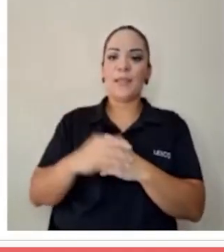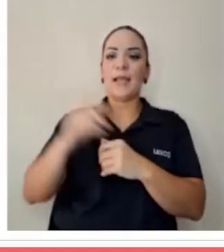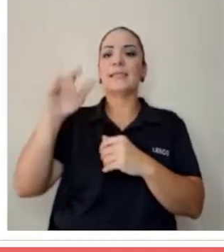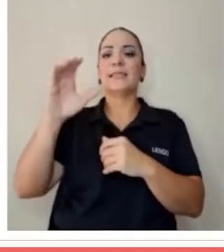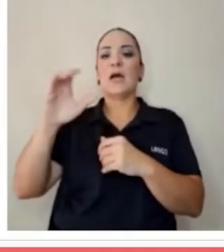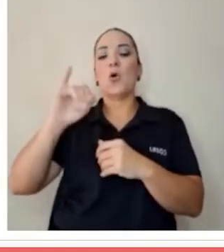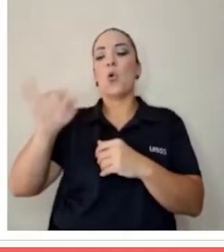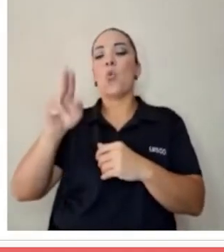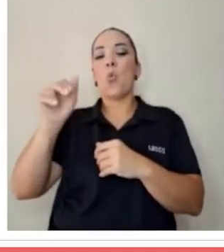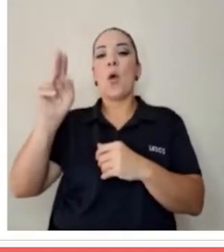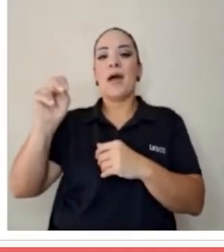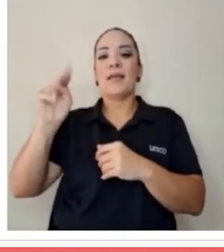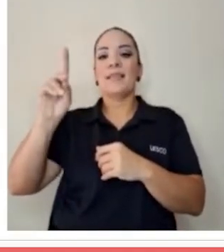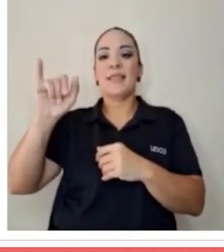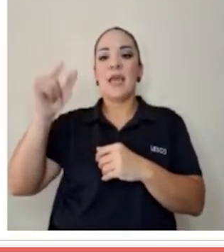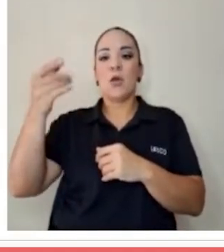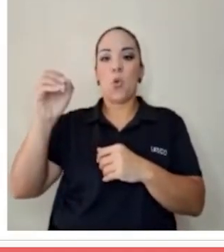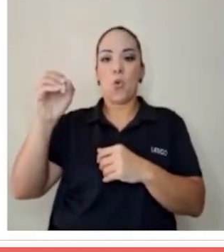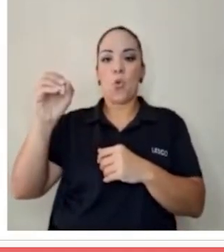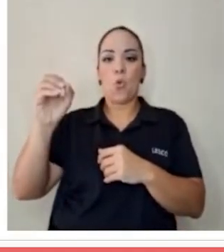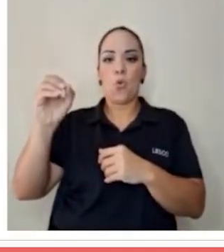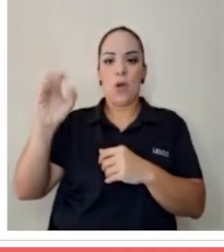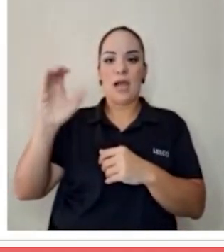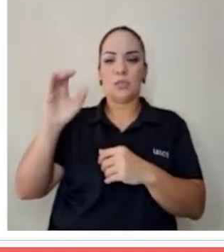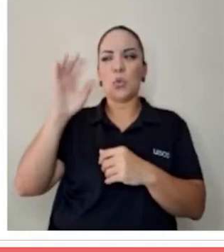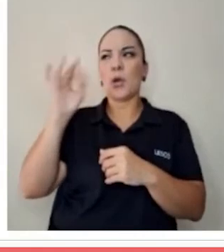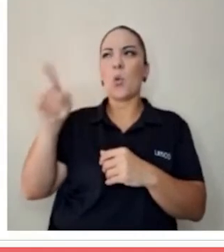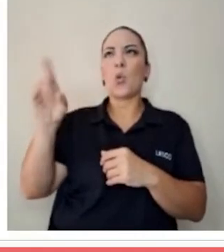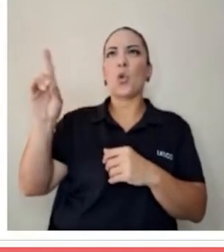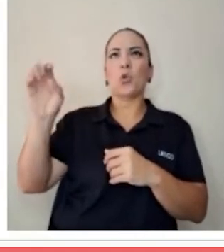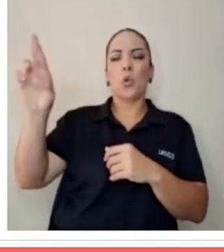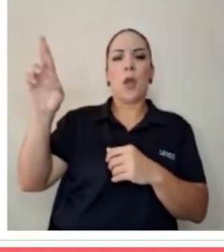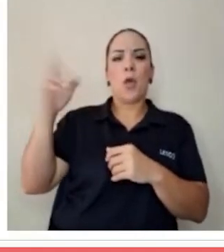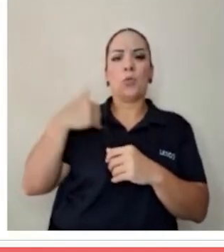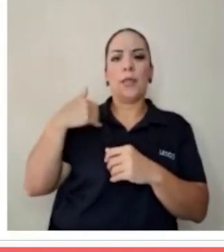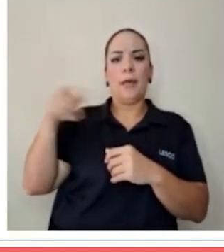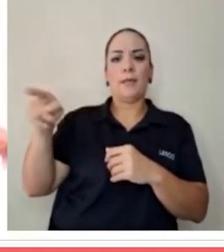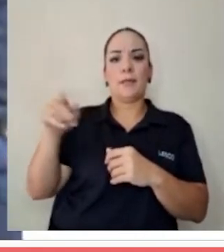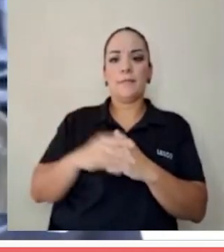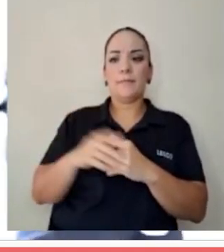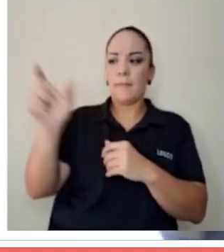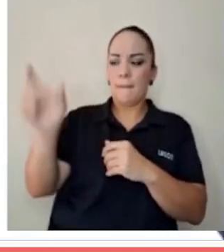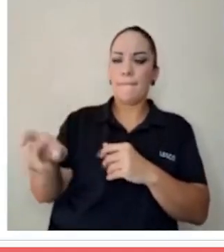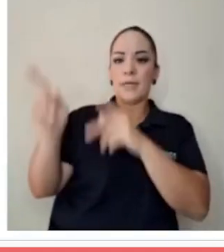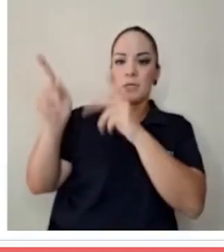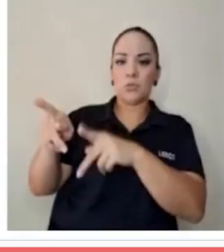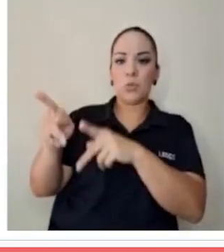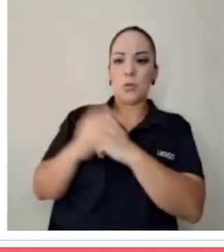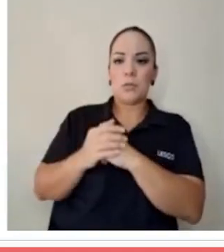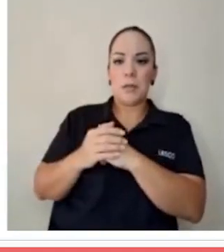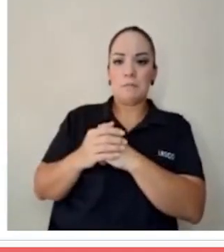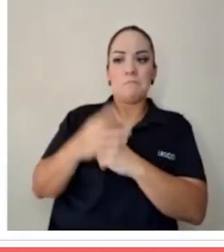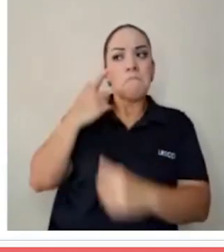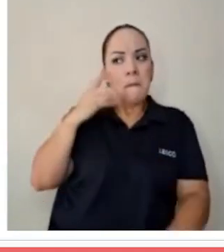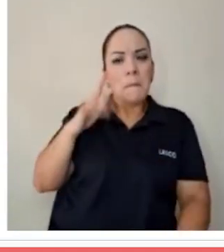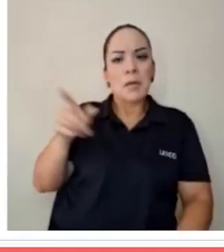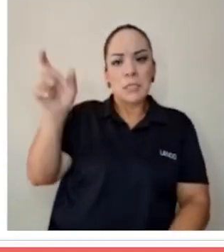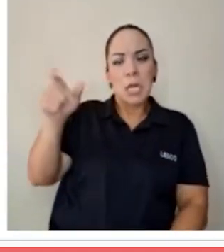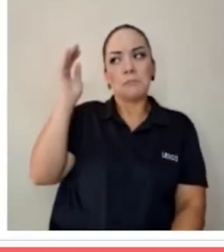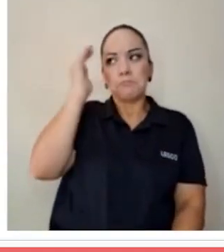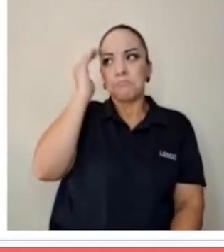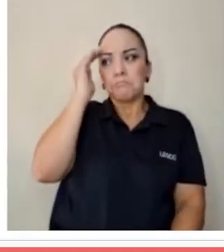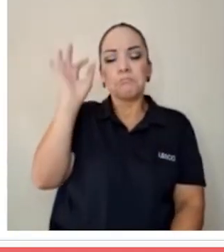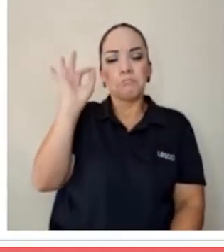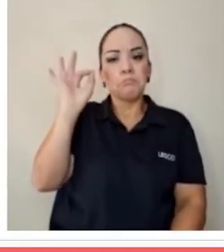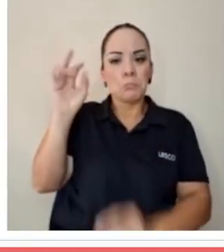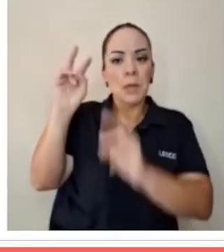Juan Diego Castro doctor creo que es persona que me parece conocedor profundo de la